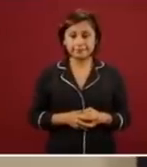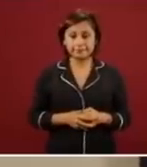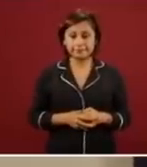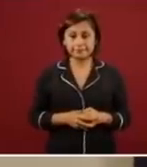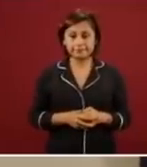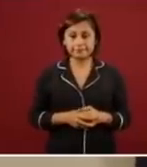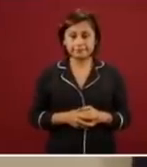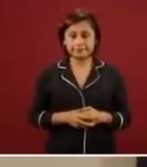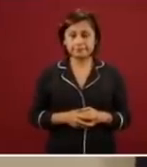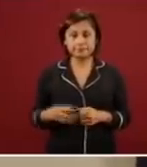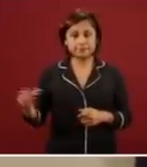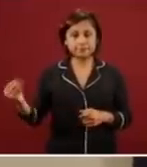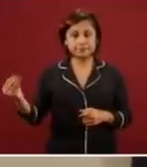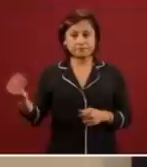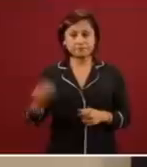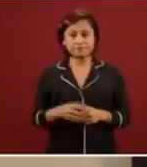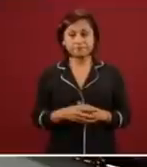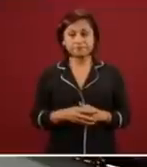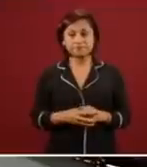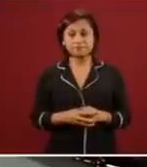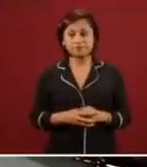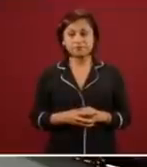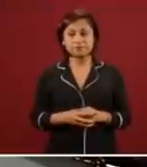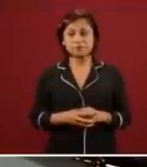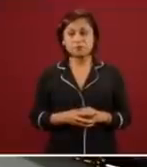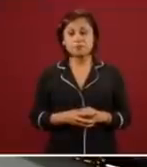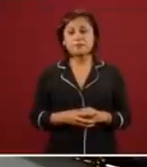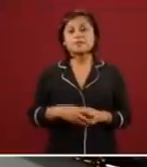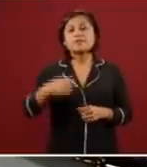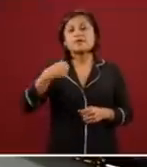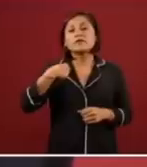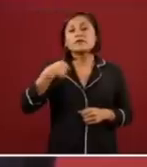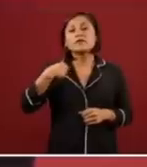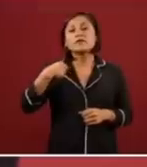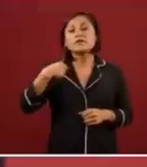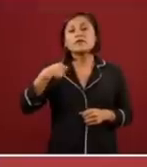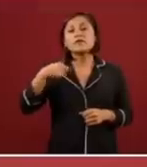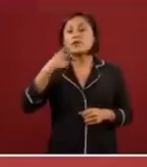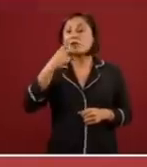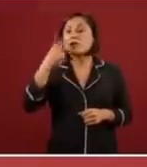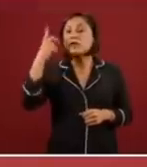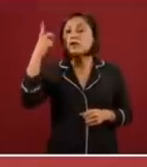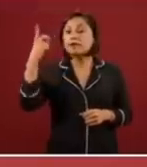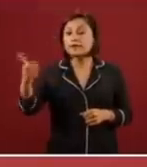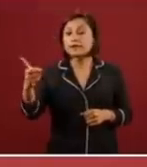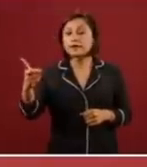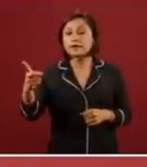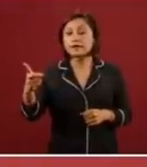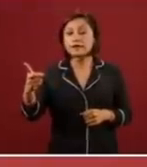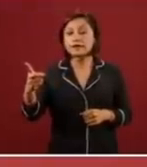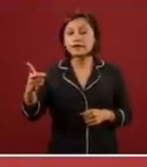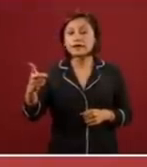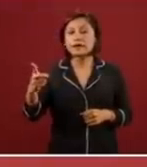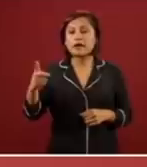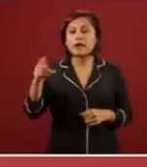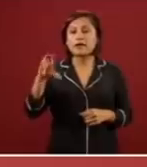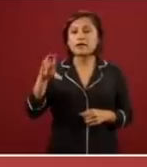equivocó? Yo me refería al caso de extradición de César